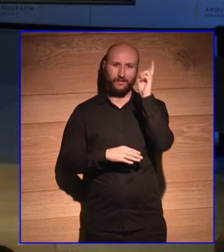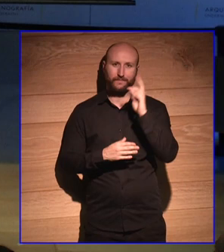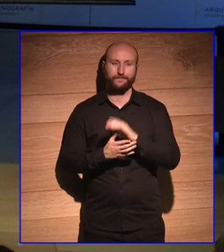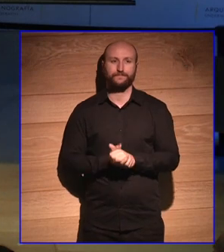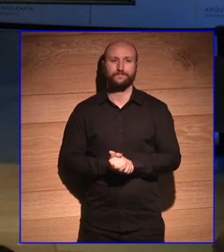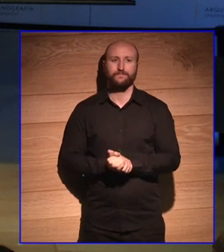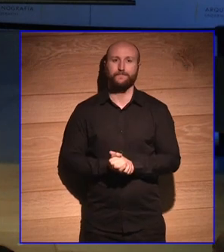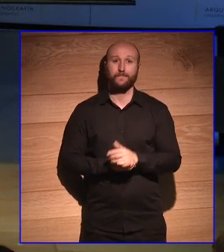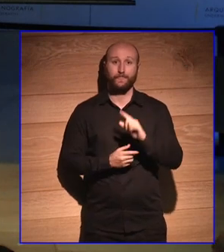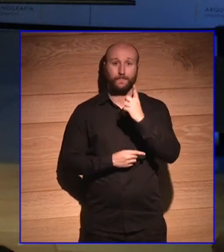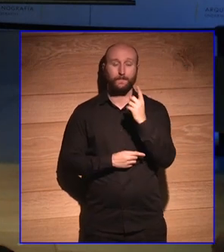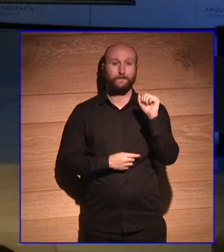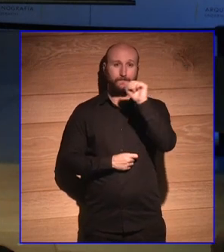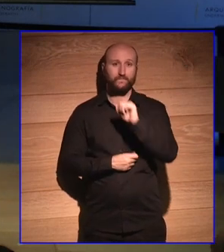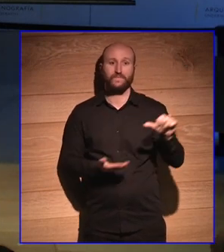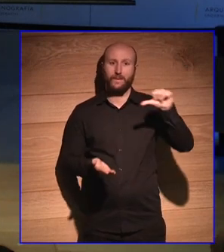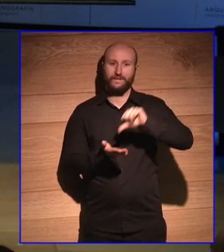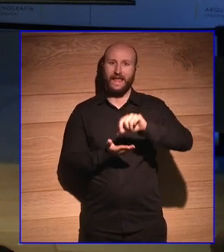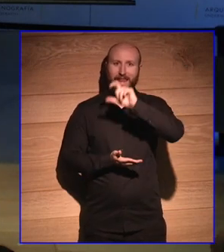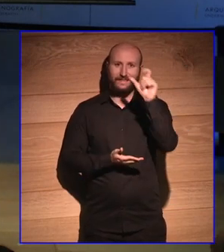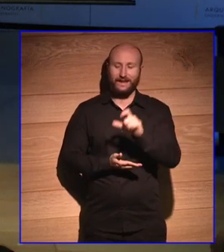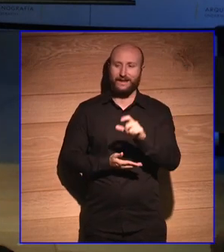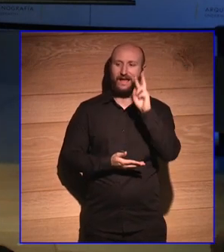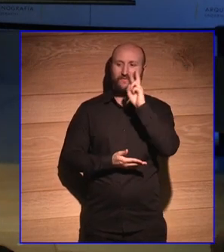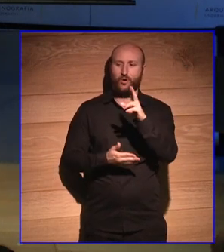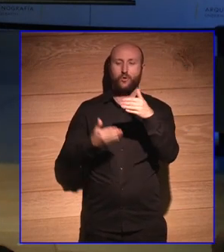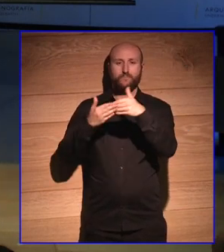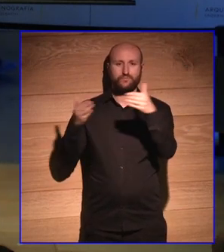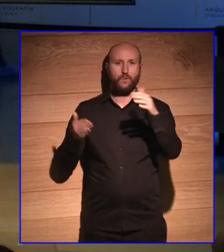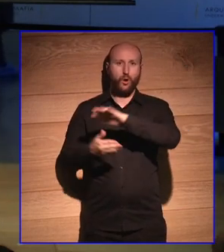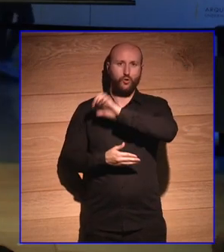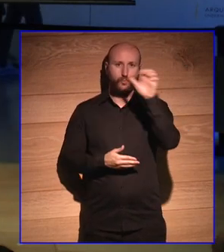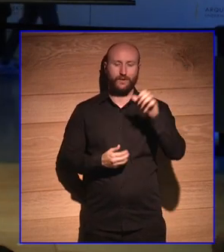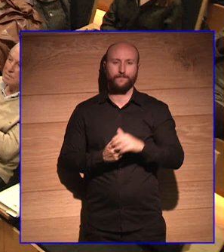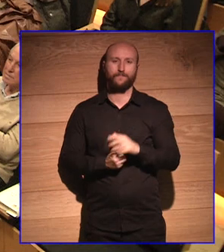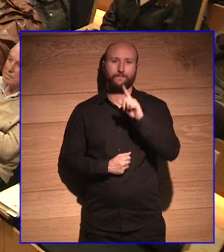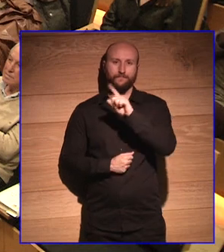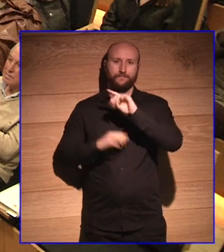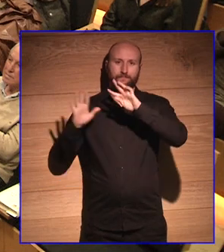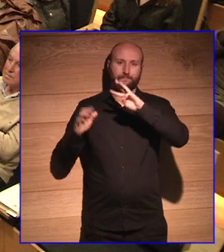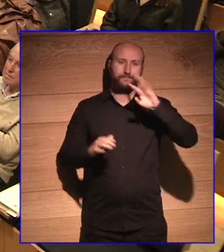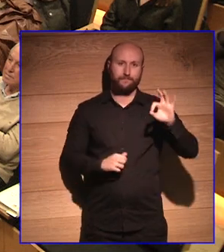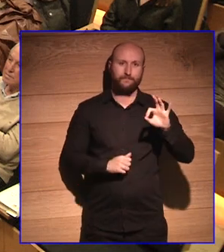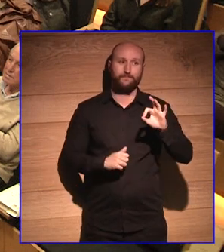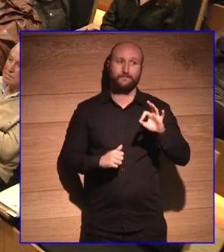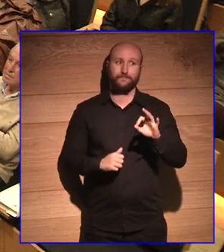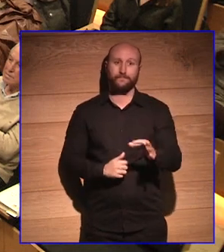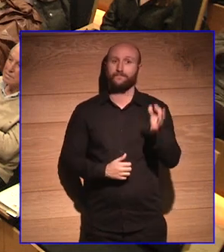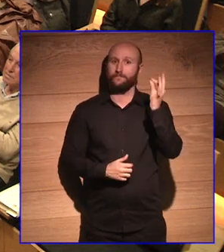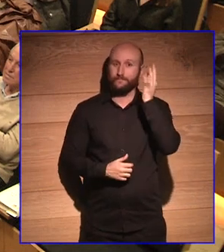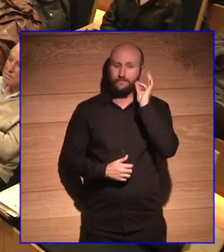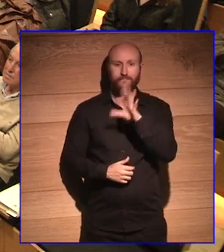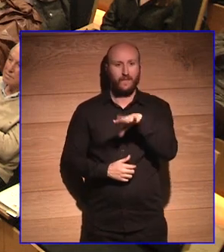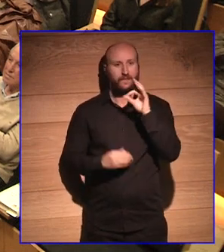en la capital italiana la compositora abrió su mirada a europa a principios de 1930 maría de pablos decidió ampliar su formación